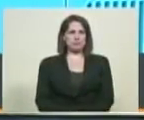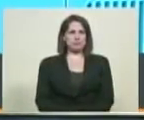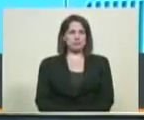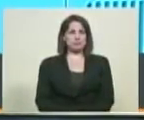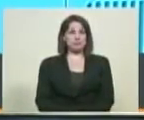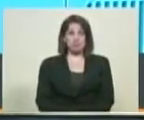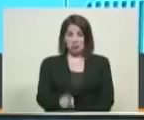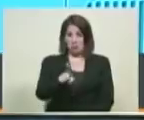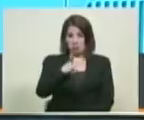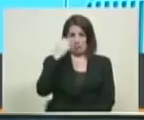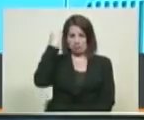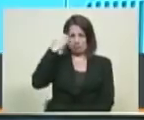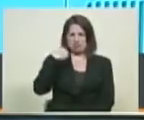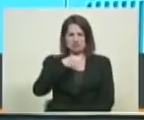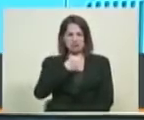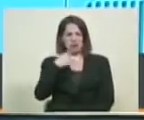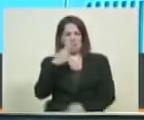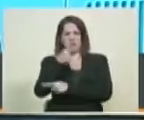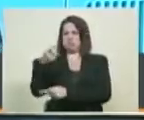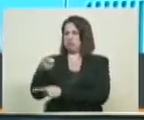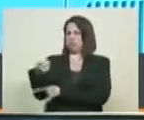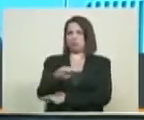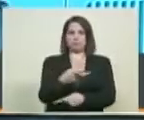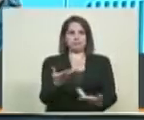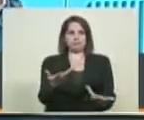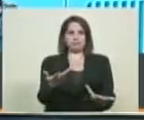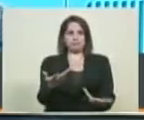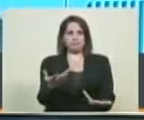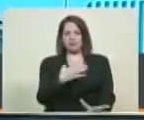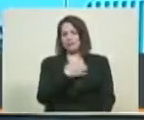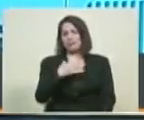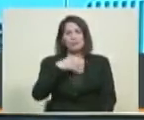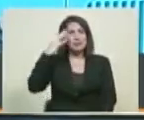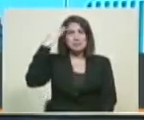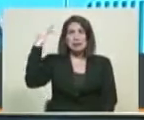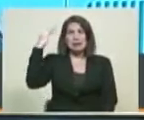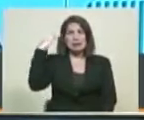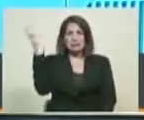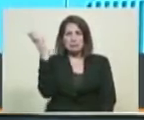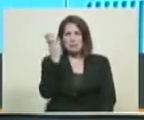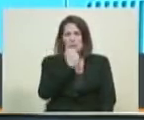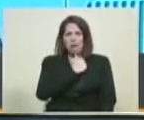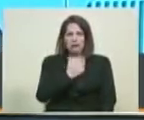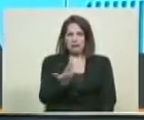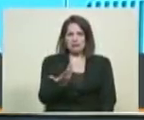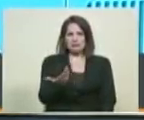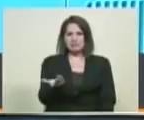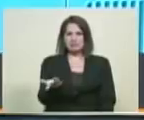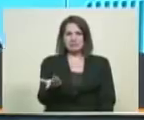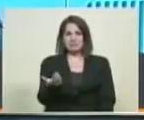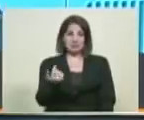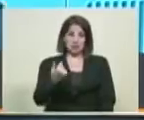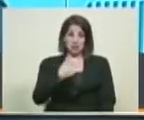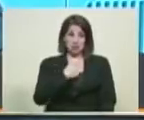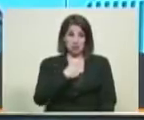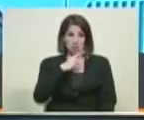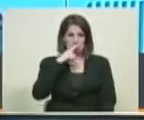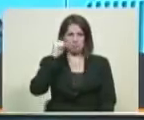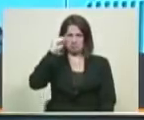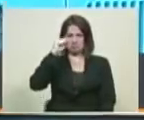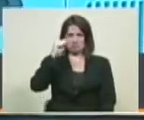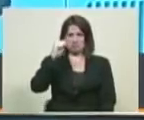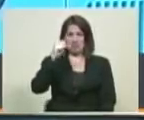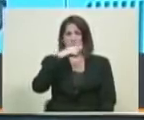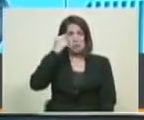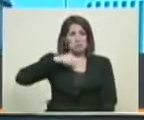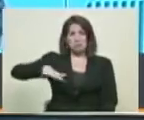¿Ustedes se imaginan Maduro dictador? No se lo pueden imaginar, porque ni Maduro podría ser dictador, ni el pueblo se